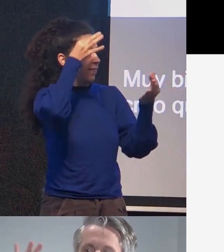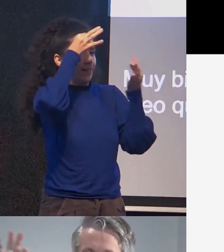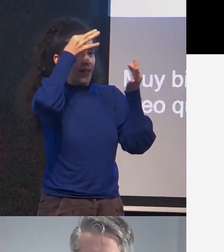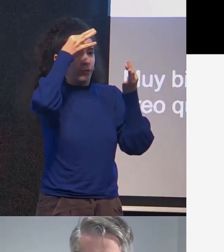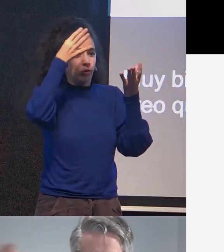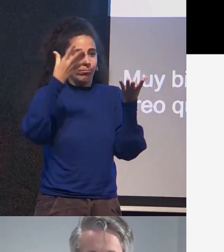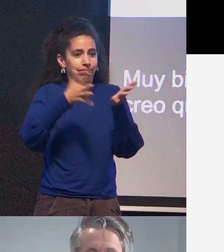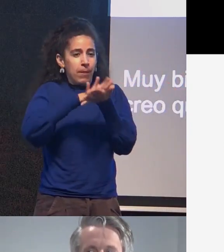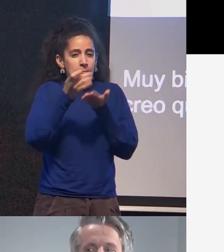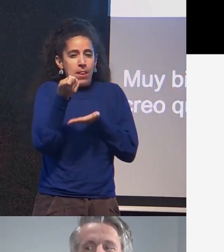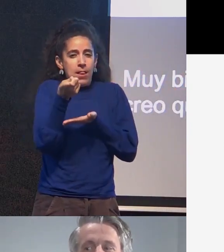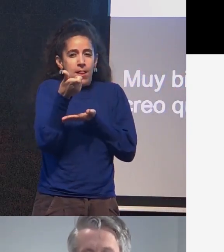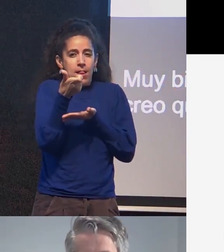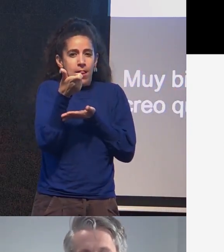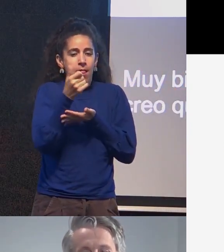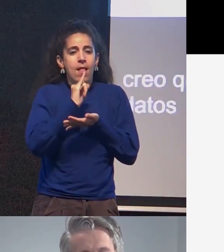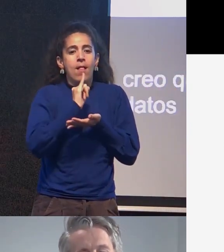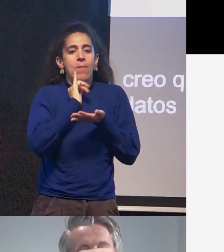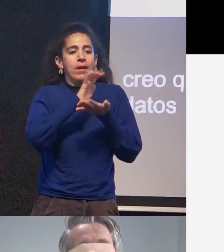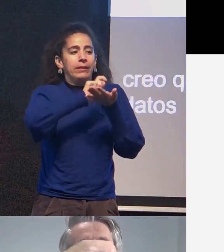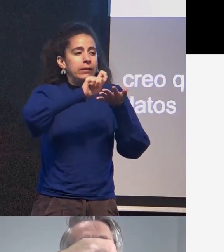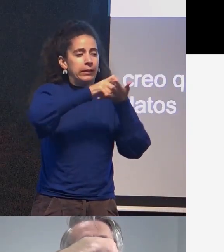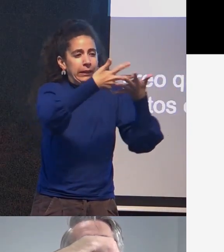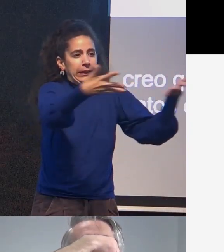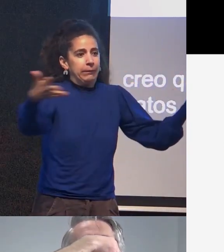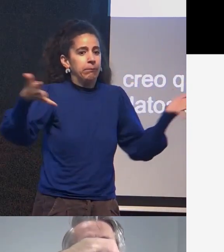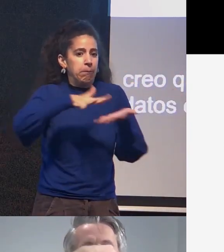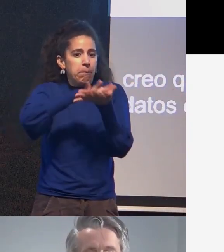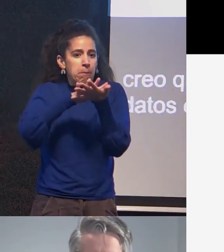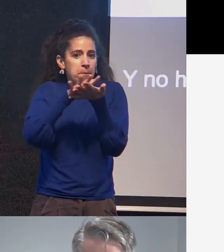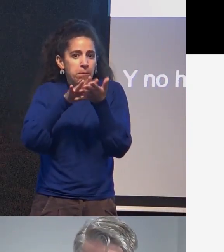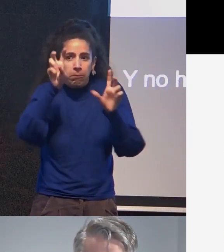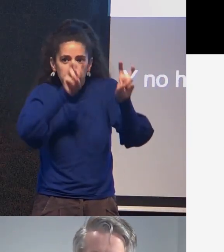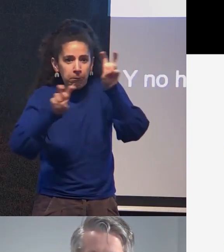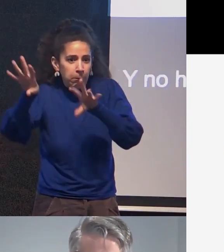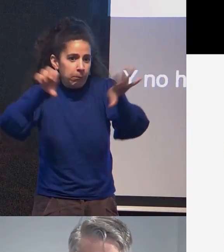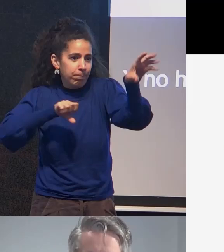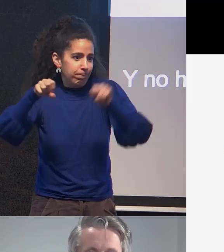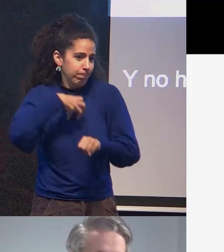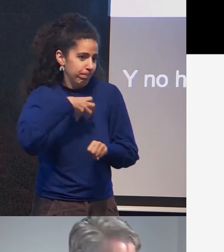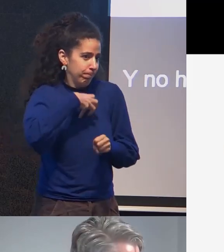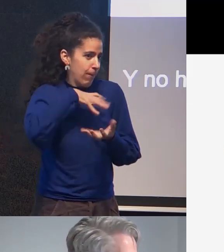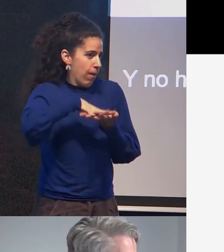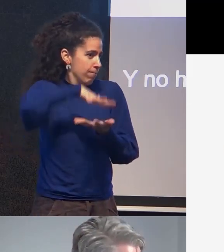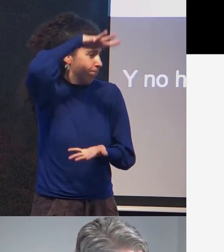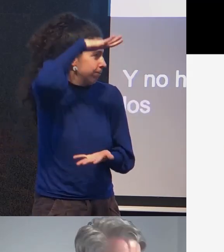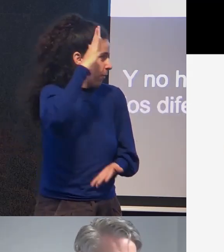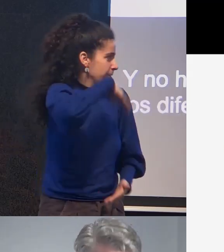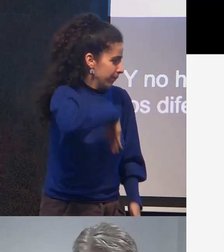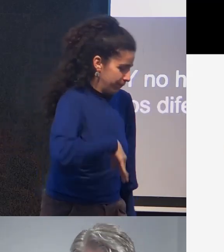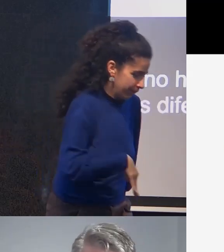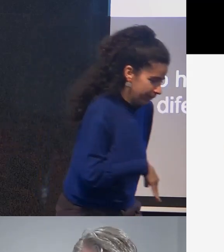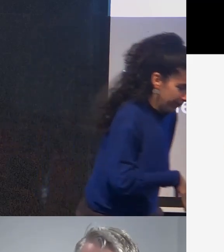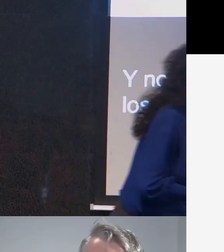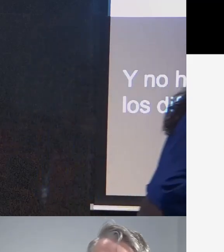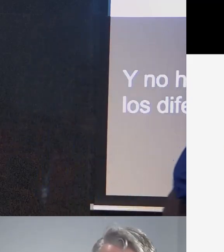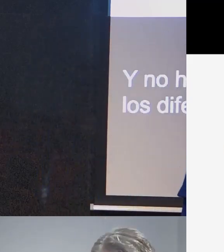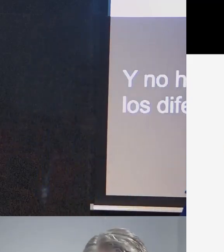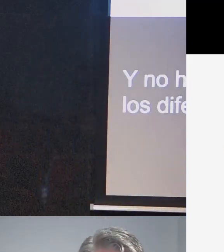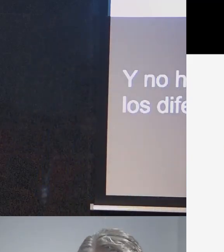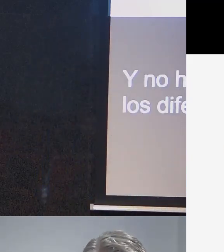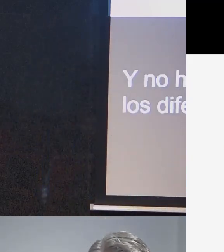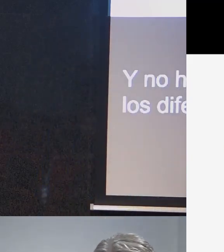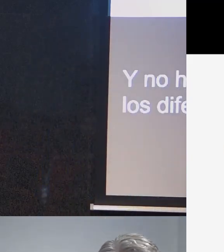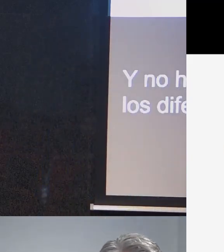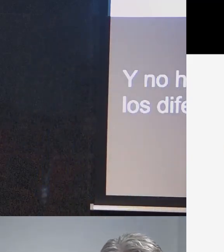No hay datos en lengua de signos, ¿no? Al final en los diferentes idiomas sí hay datos. En